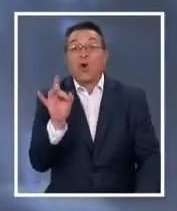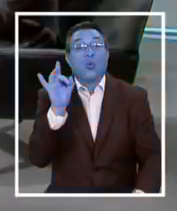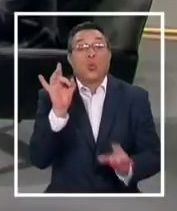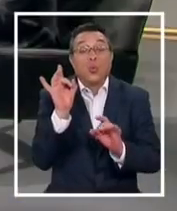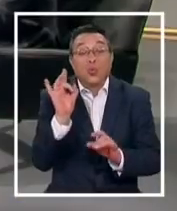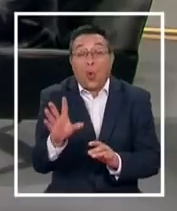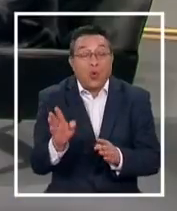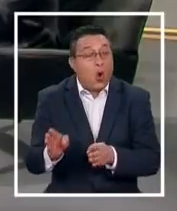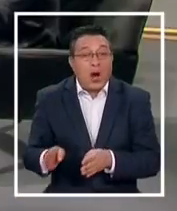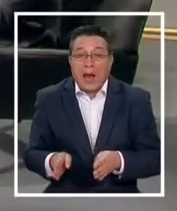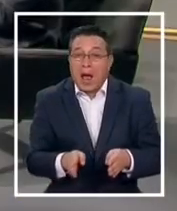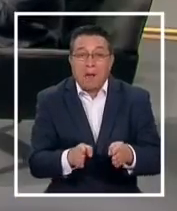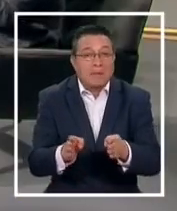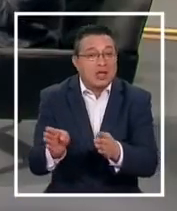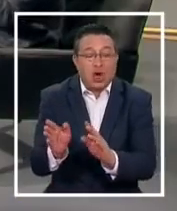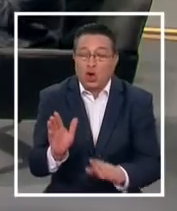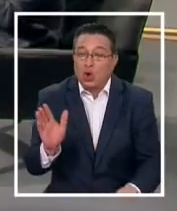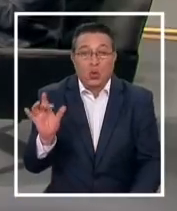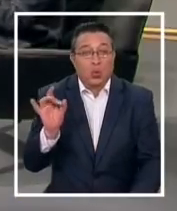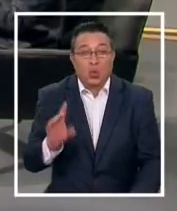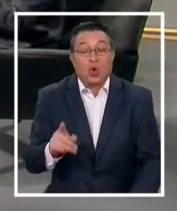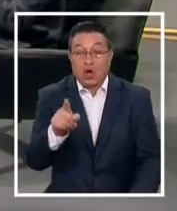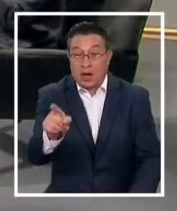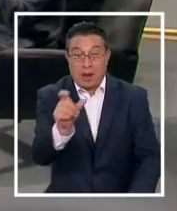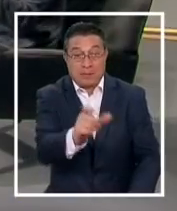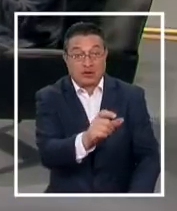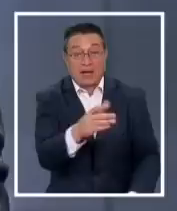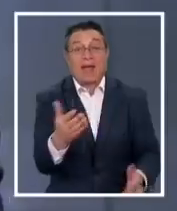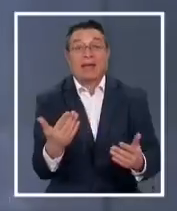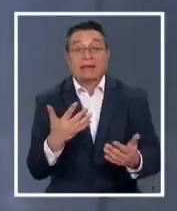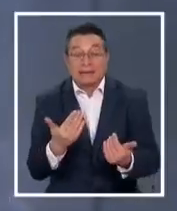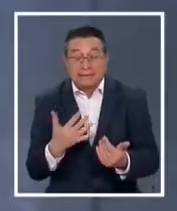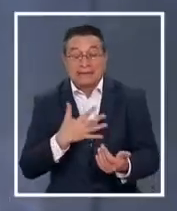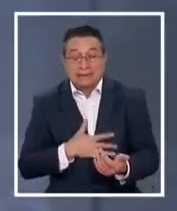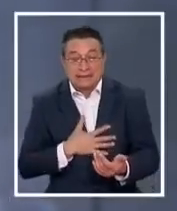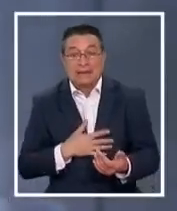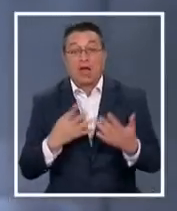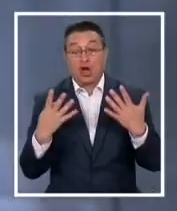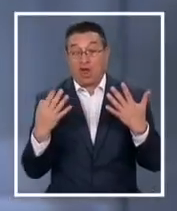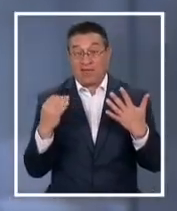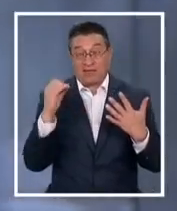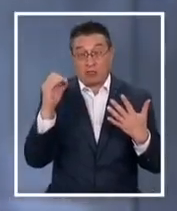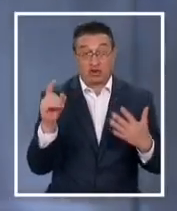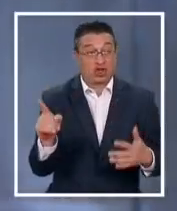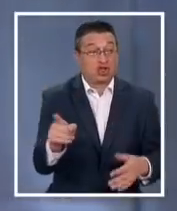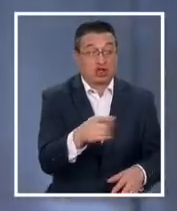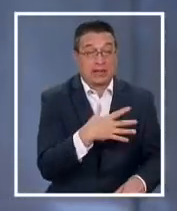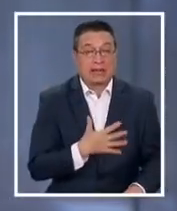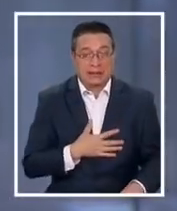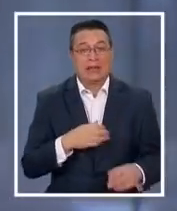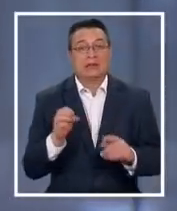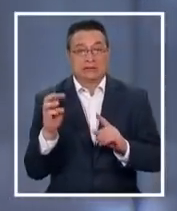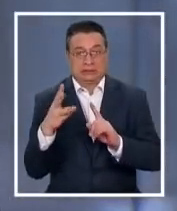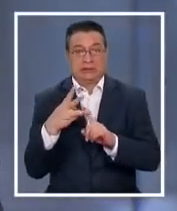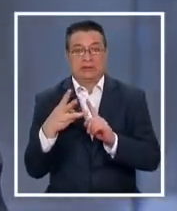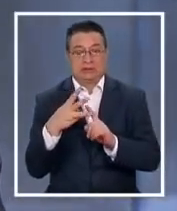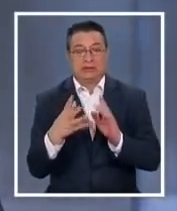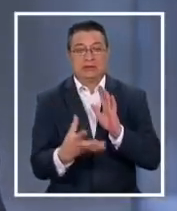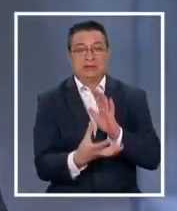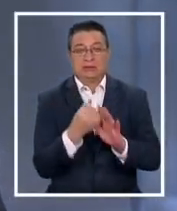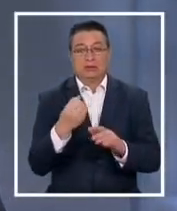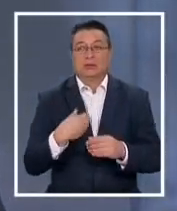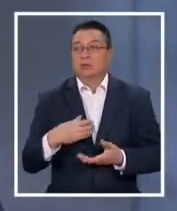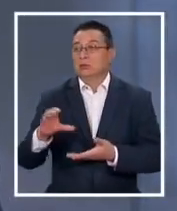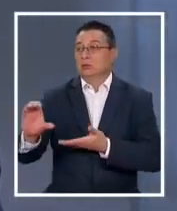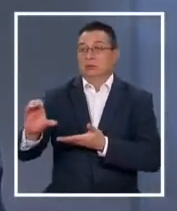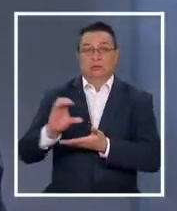alternativa cuando esa gente lo que quiere, en un 90% de hoy día, el tercer retiro, porque no le